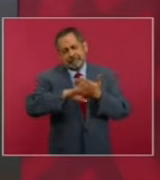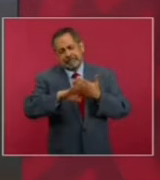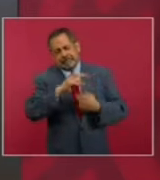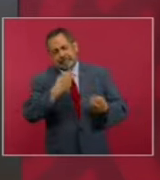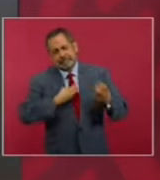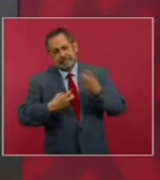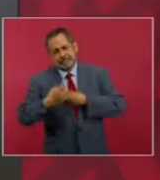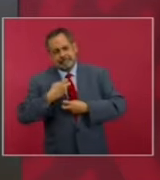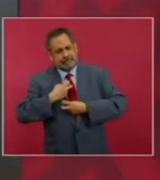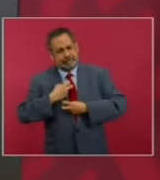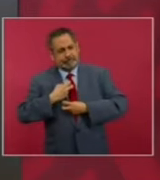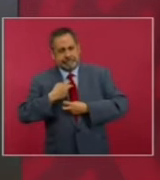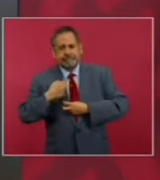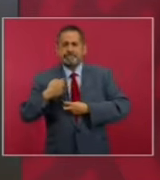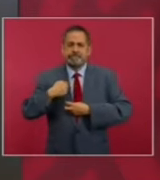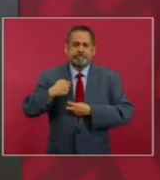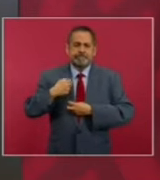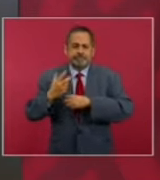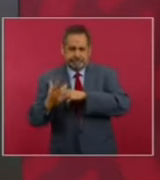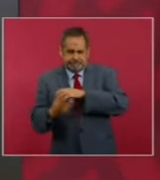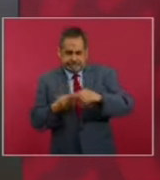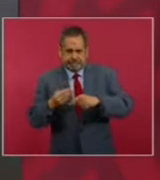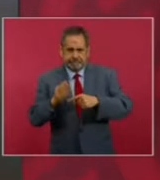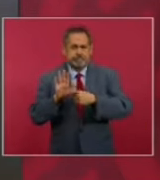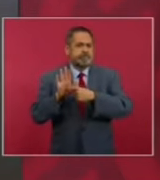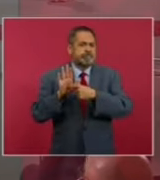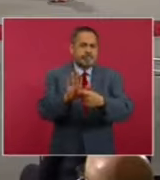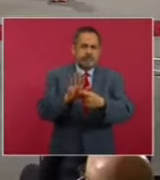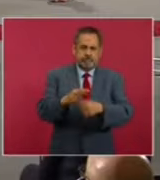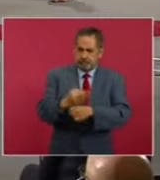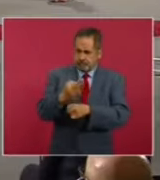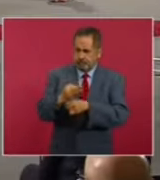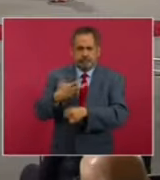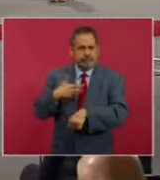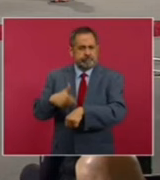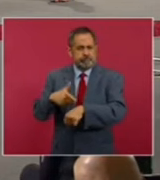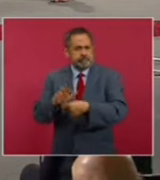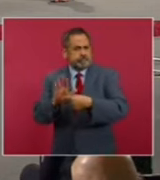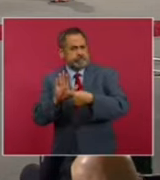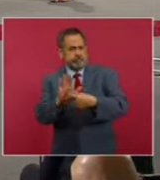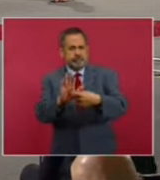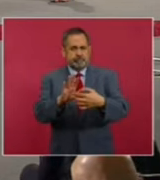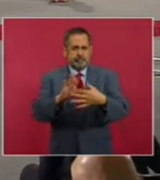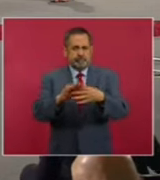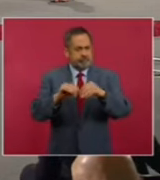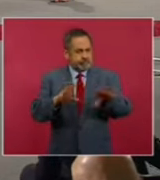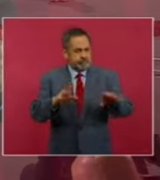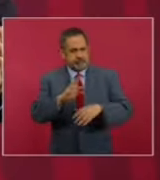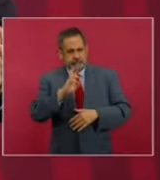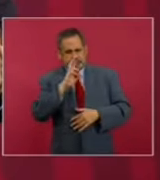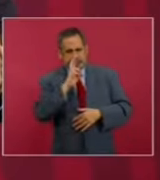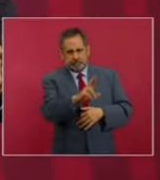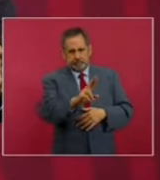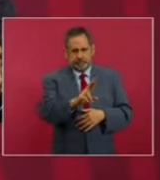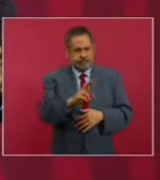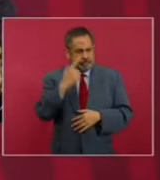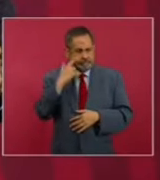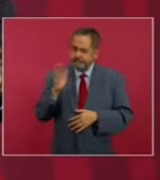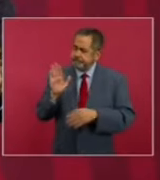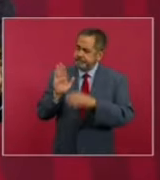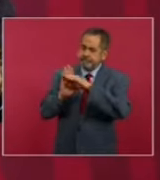pues este es el tiempo que tenemos para la réplica y para